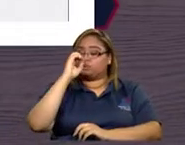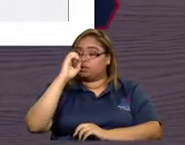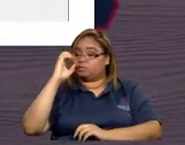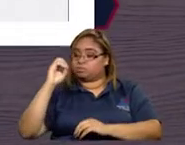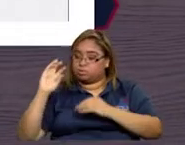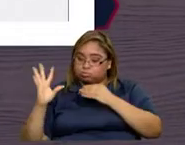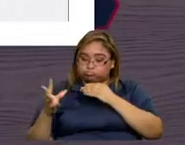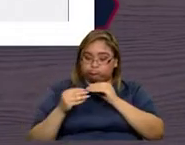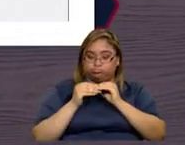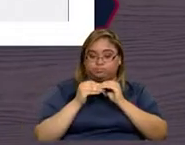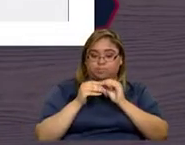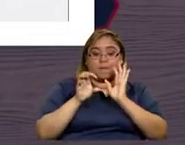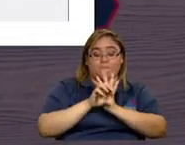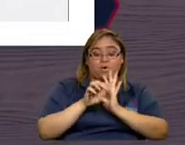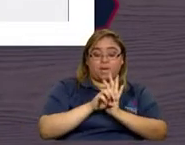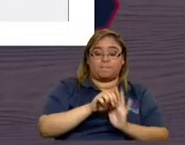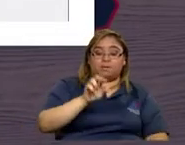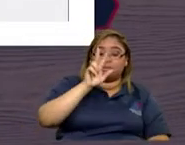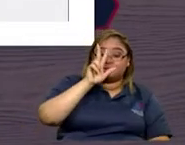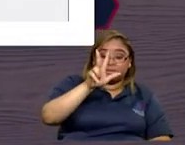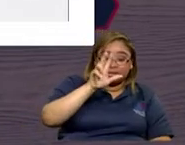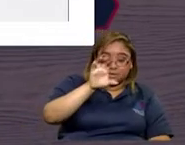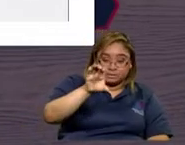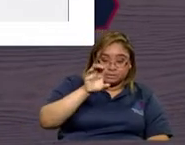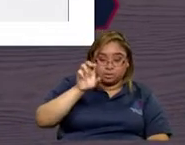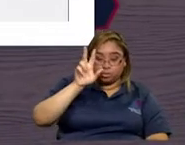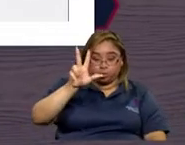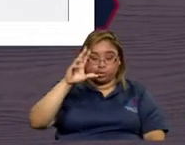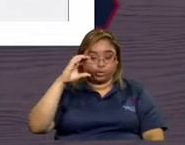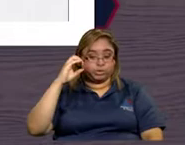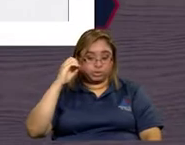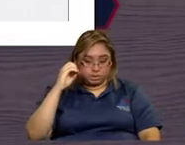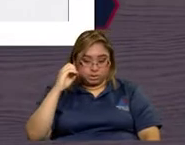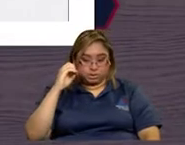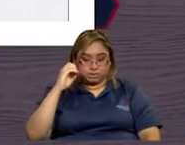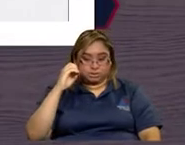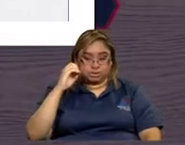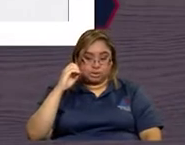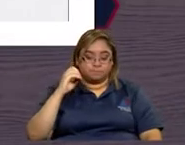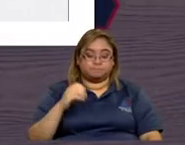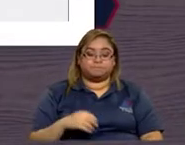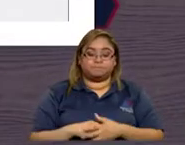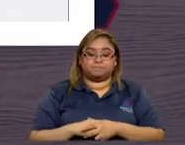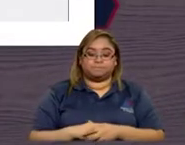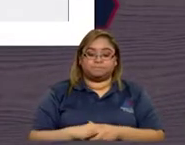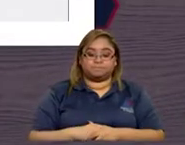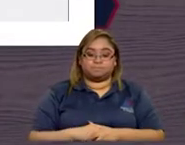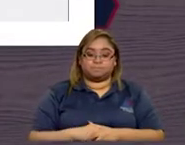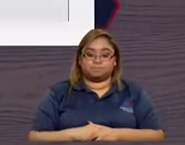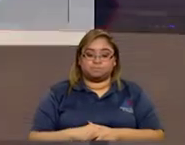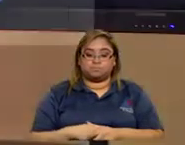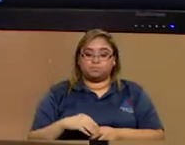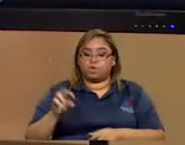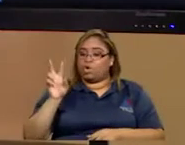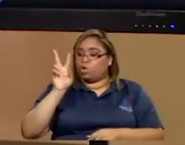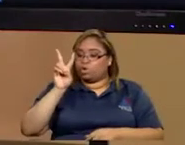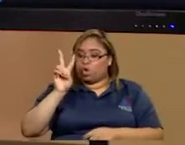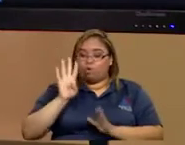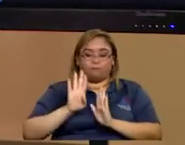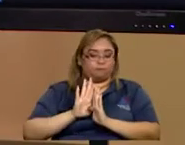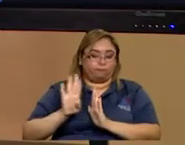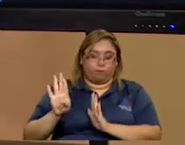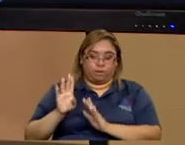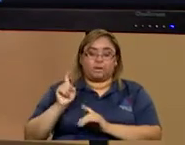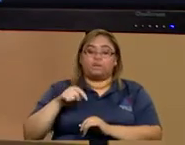tenemos 330, ¿ok?, y es lo que nos presenta, vamos a medirlo con el multímetro, 330, aquí el número 2 tendría que agregarle